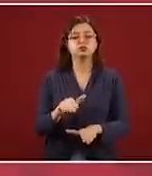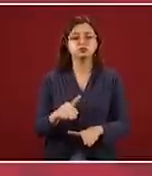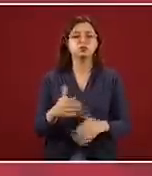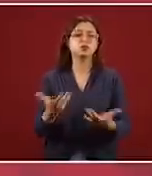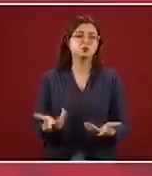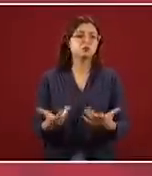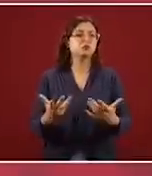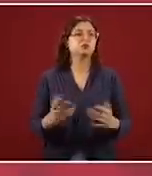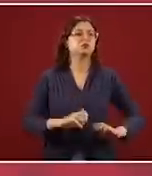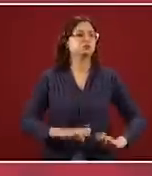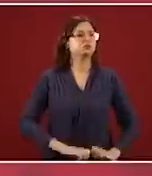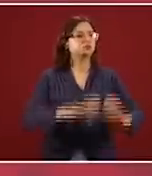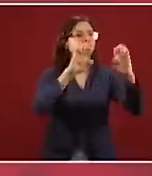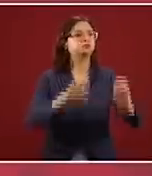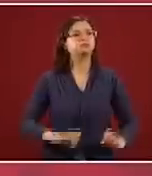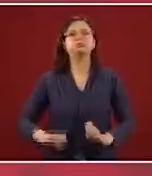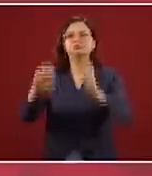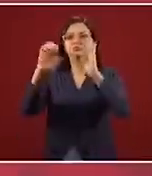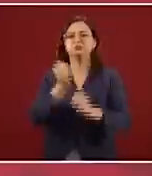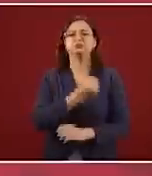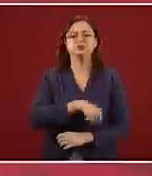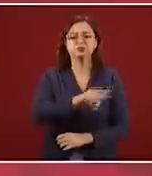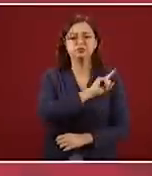las instalaciones de salud,